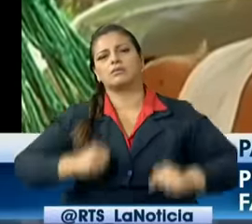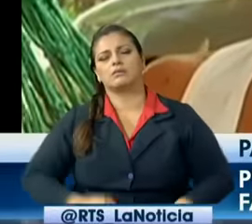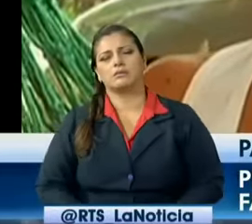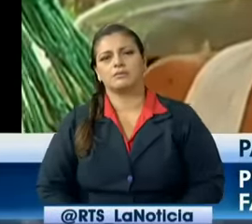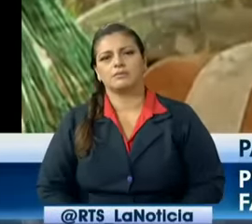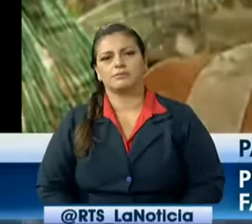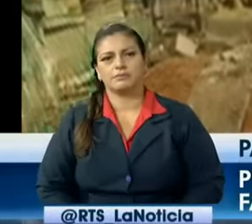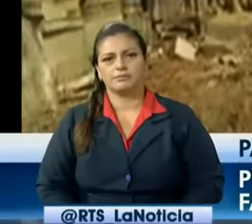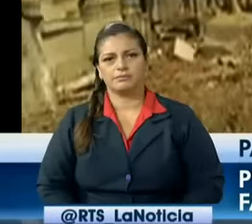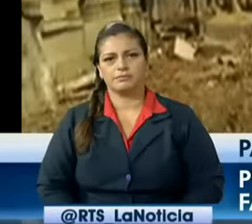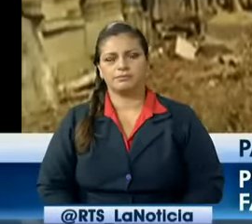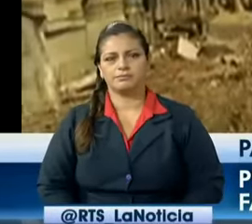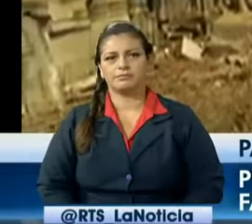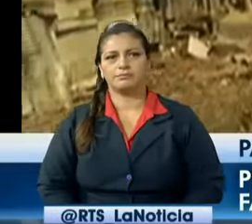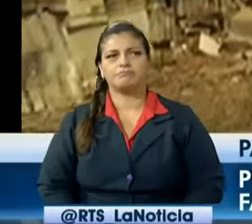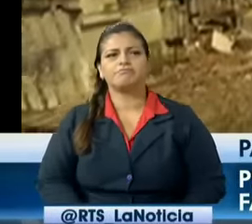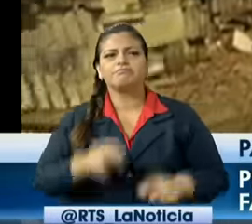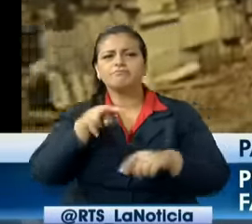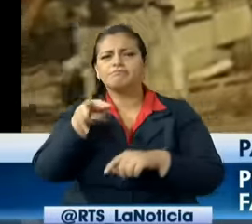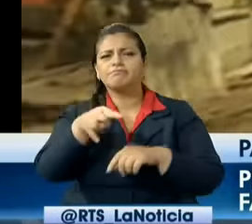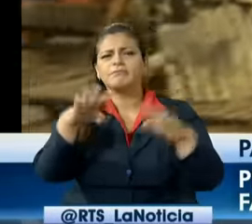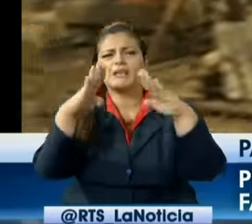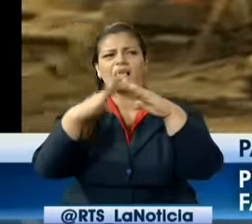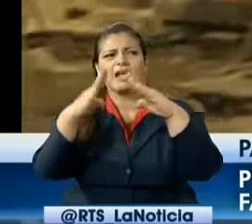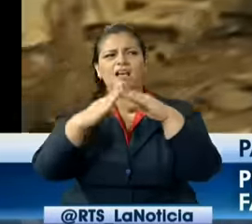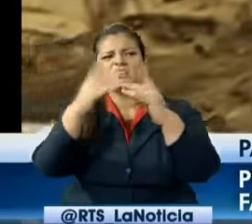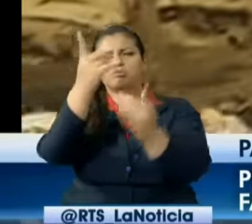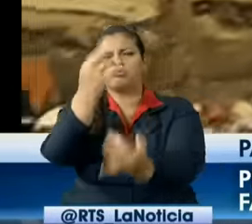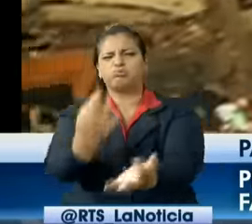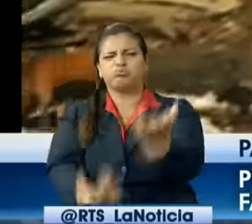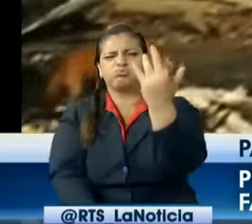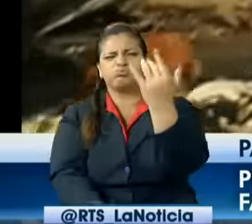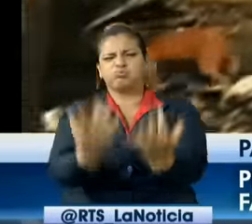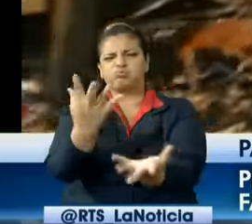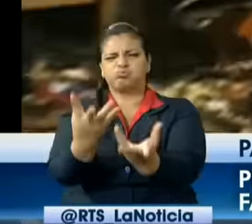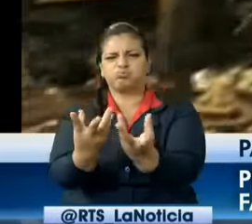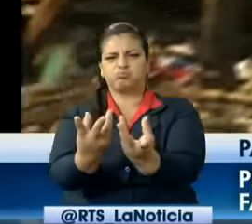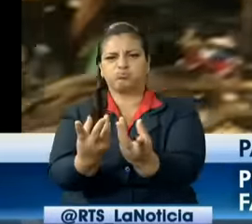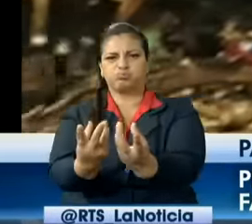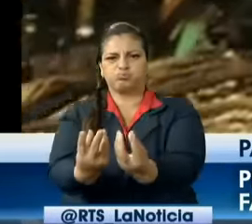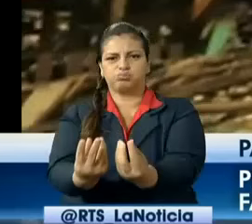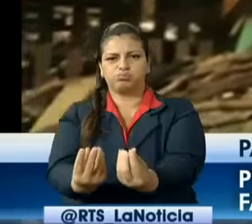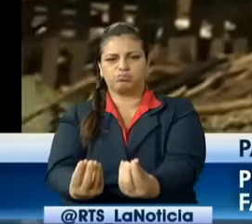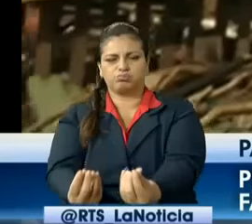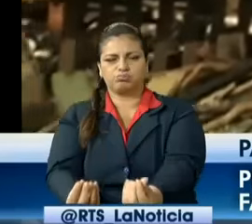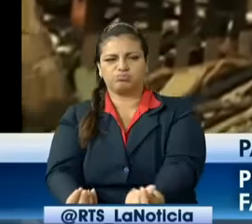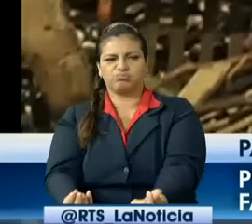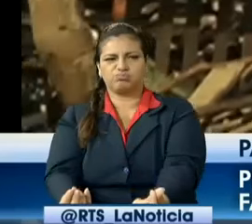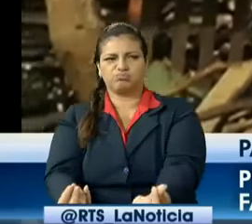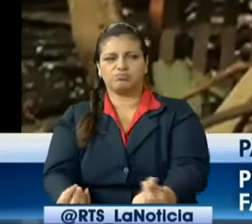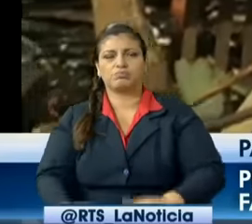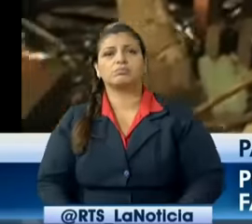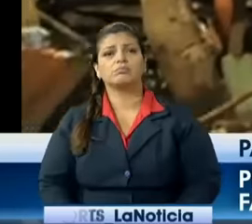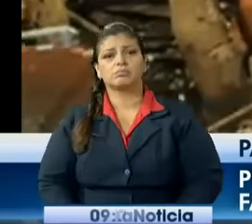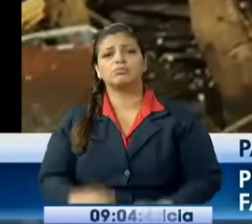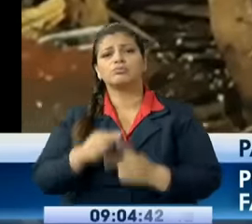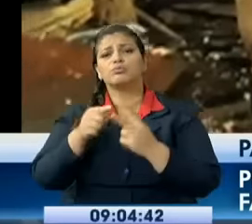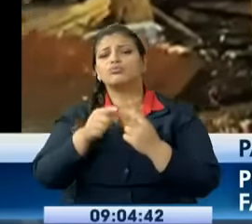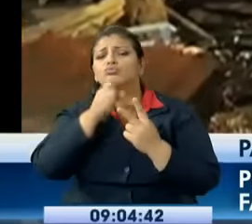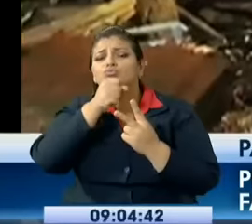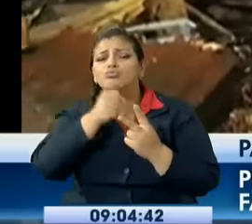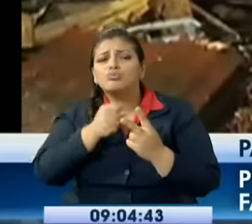¿Me coge la cancha? Solo escombros quedan de lo que fue la casa de Martín y Adelina, quienes padecen artritis y diabetes.